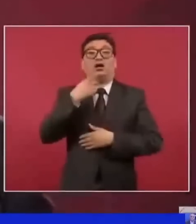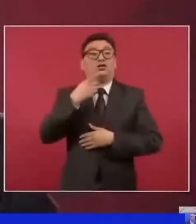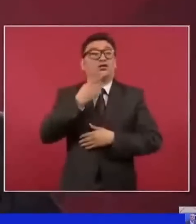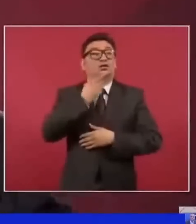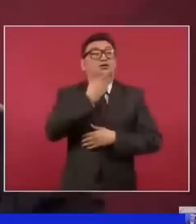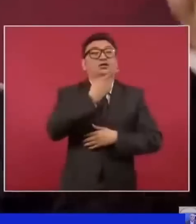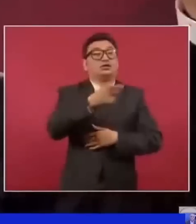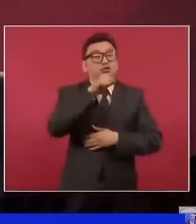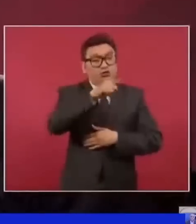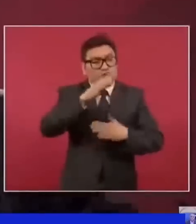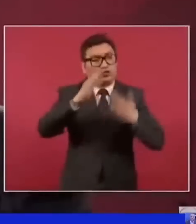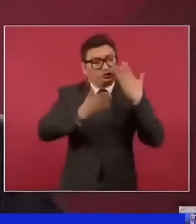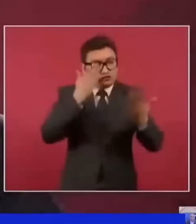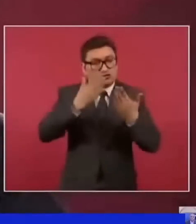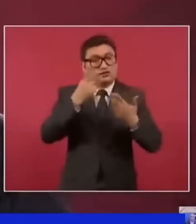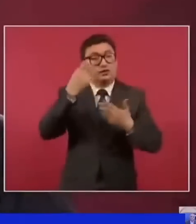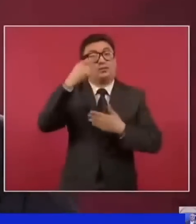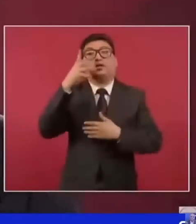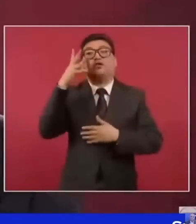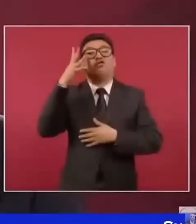estudia, para que cuando seas grande,